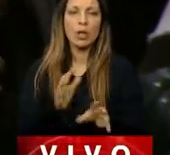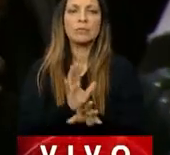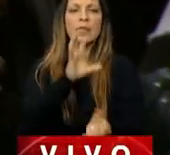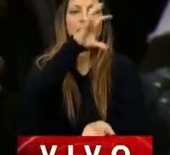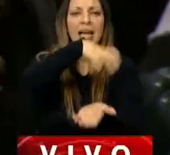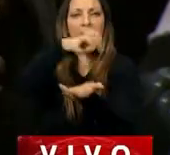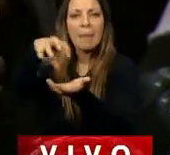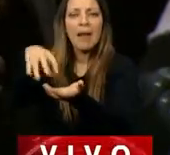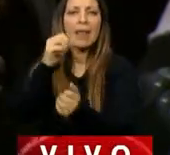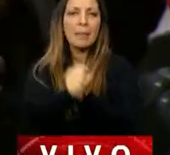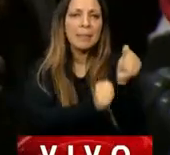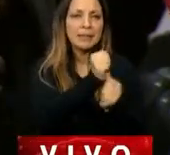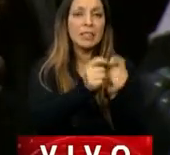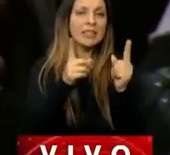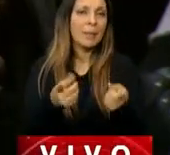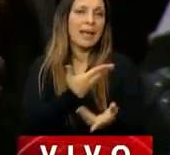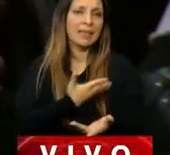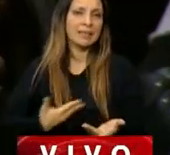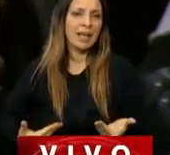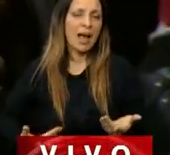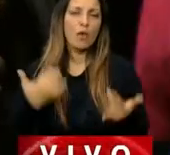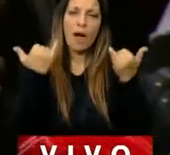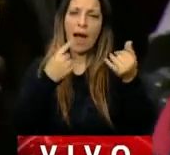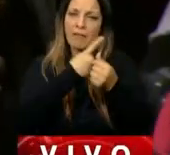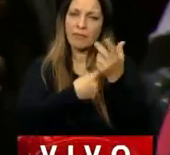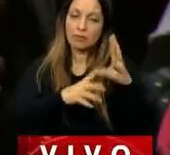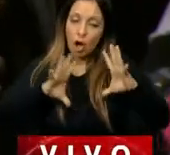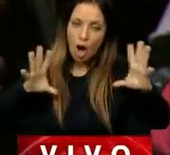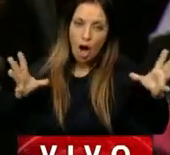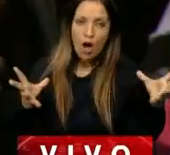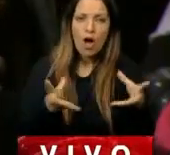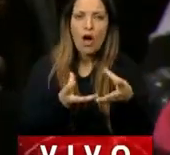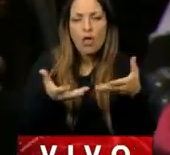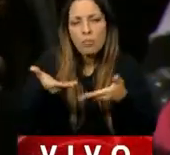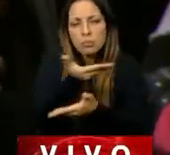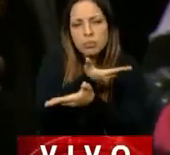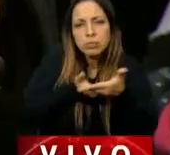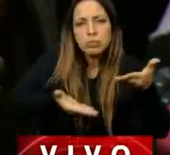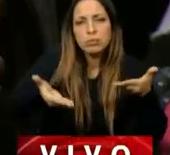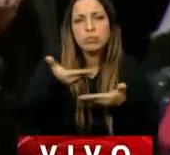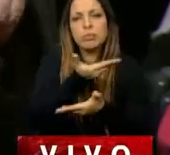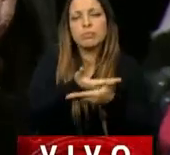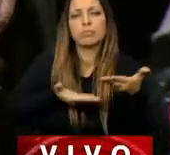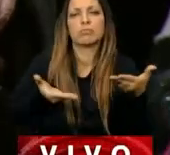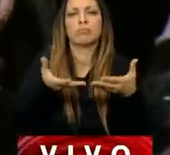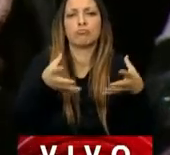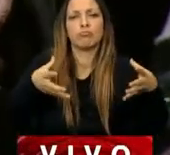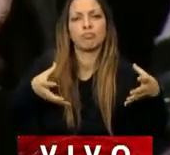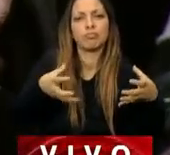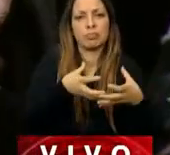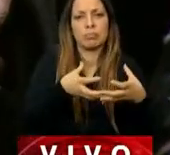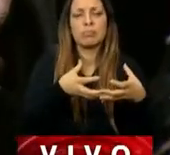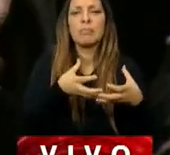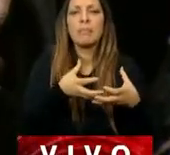cámaras empresariales y el Estado, que conforman un ecosistema, lo llaman ahora los que